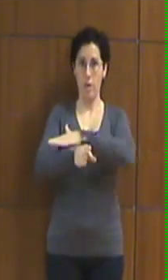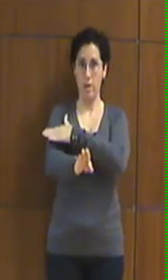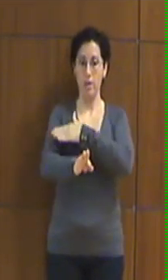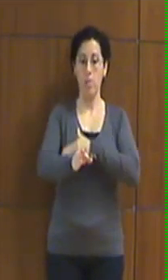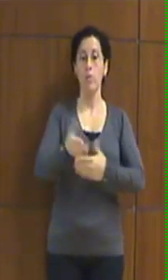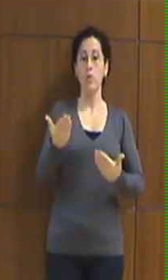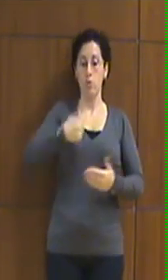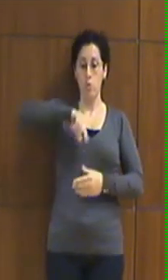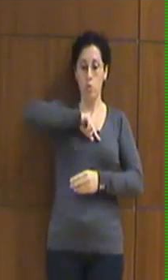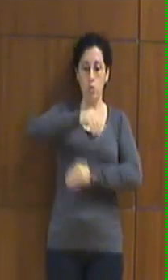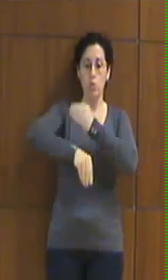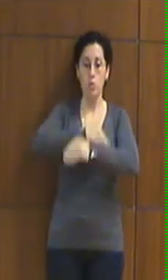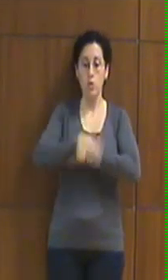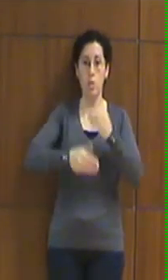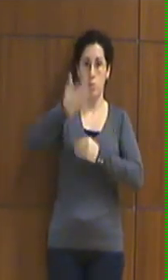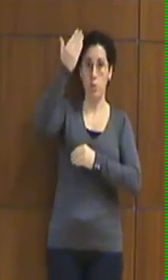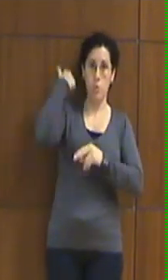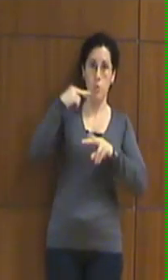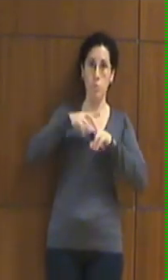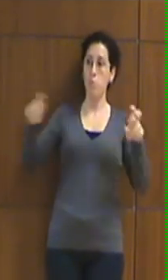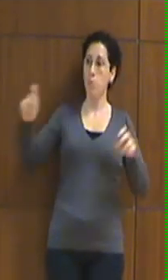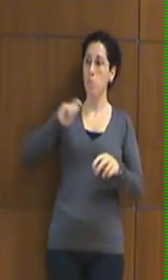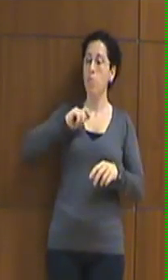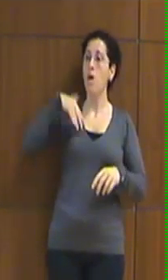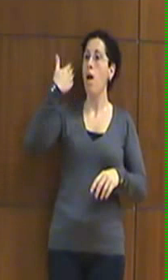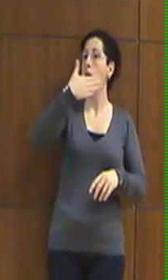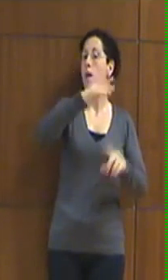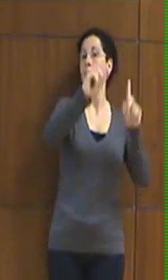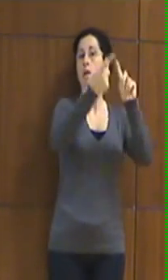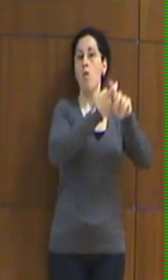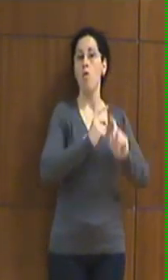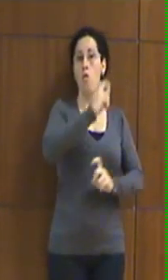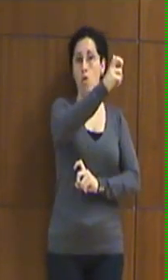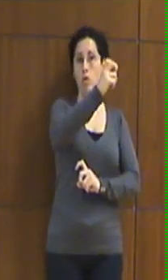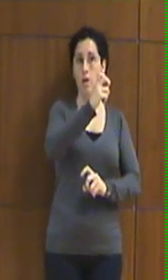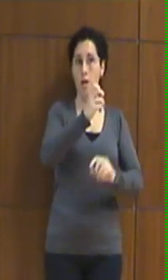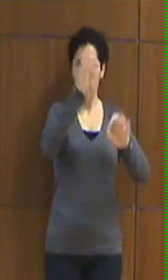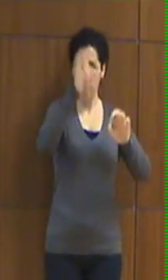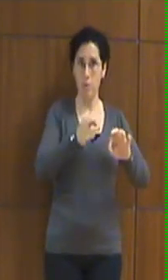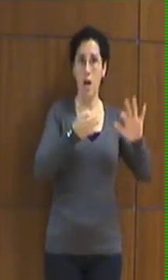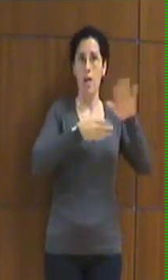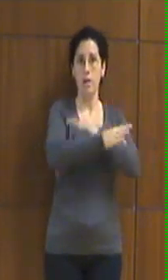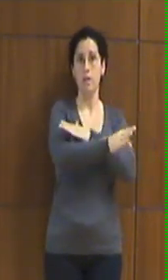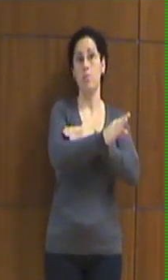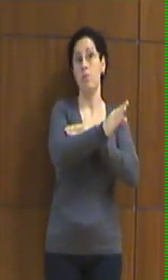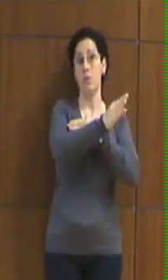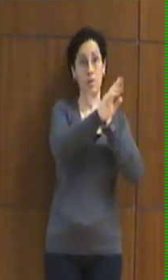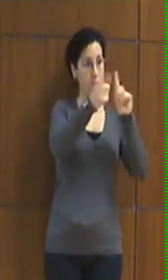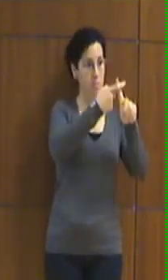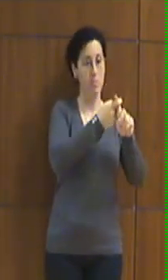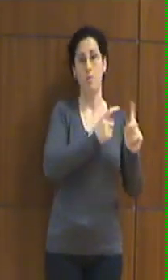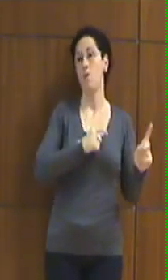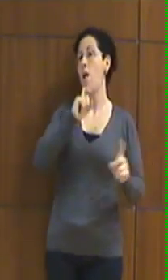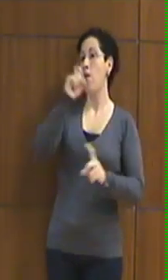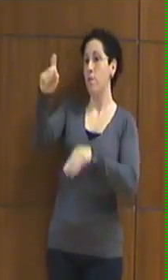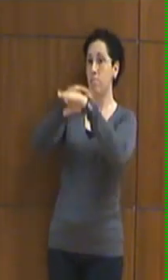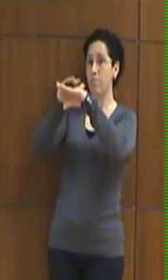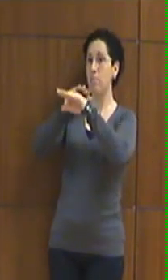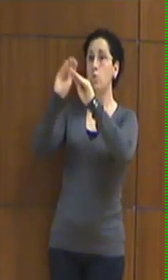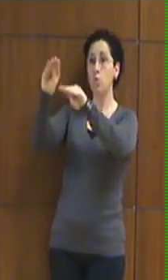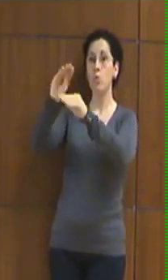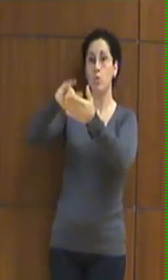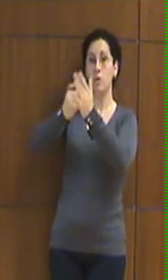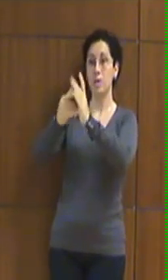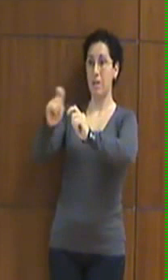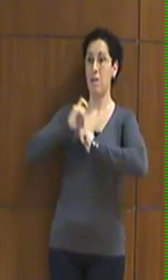versión inicial hasta que encontramos otra que realmente era accesible y llamamos y dijimos, oye, mira, os vamos a quitar todo el sistema de videoconferencia que tenemos con vosotros porque no nos